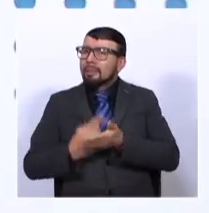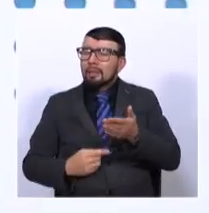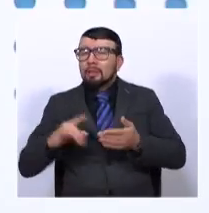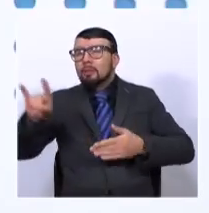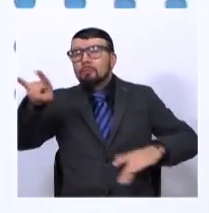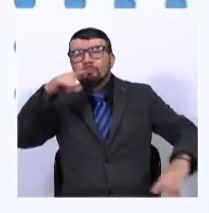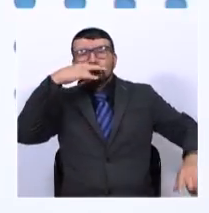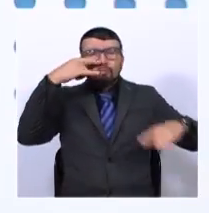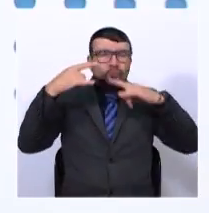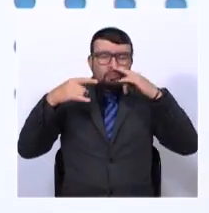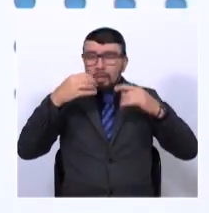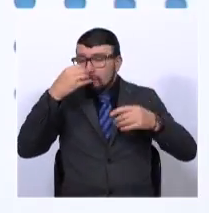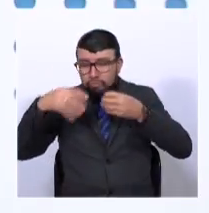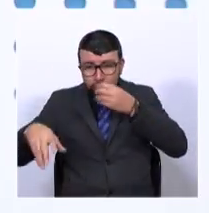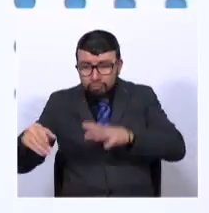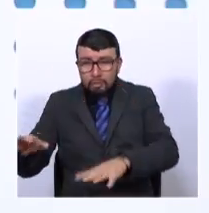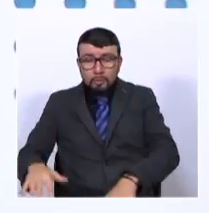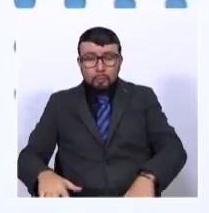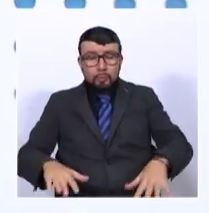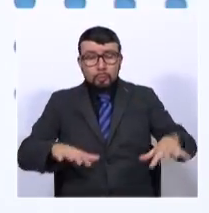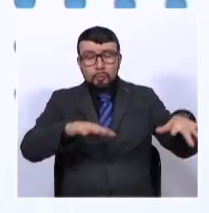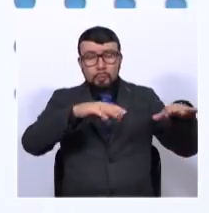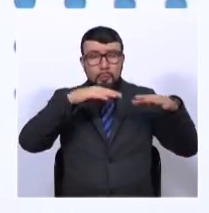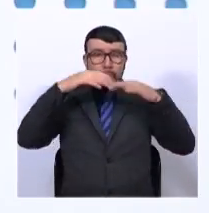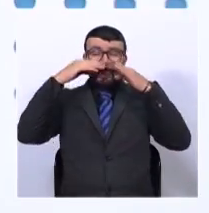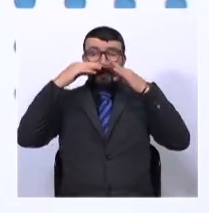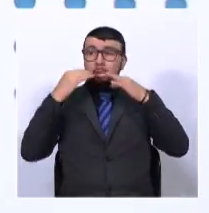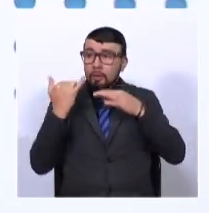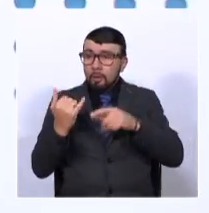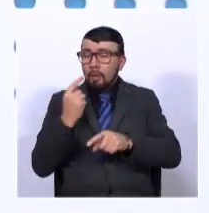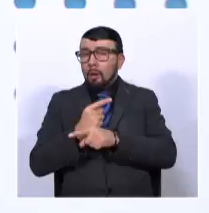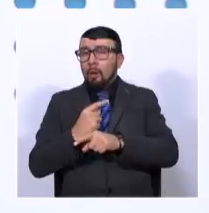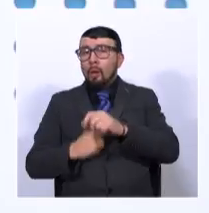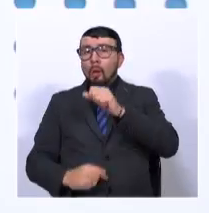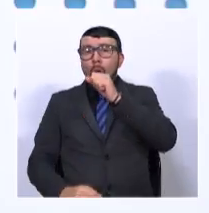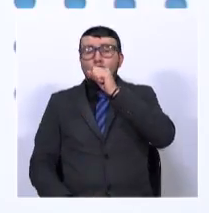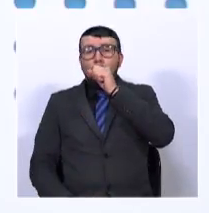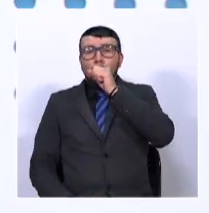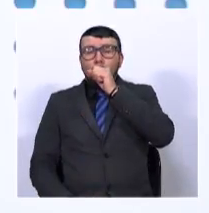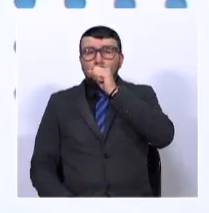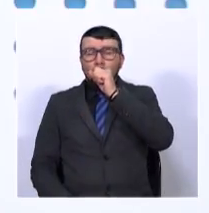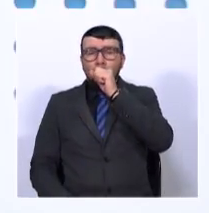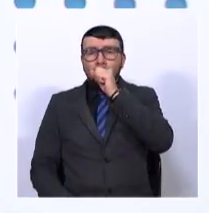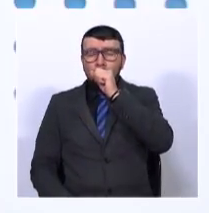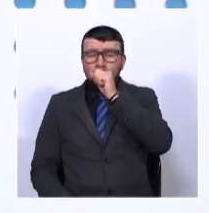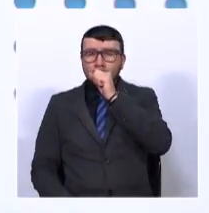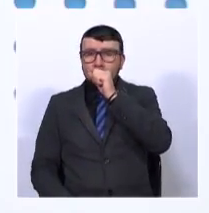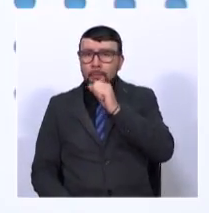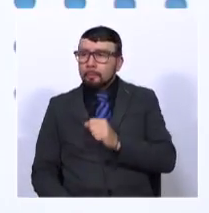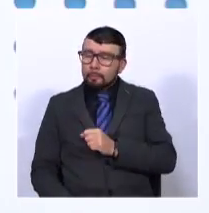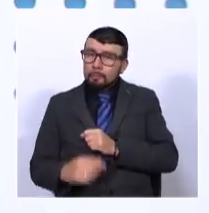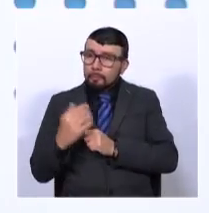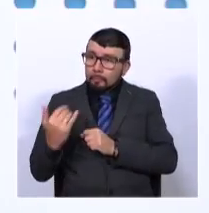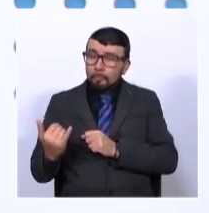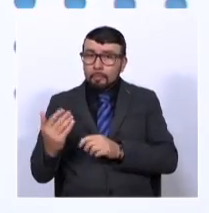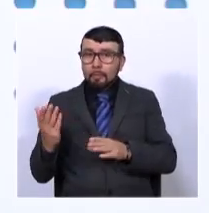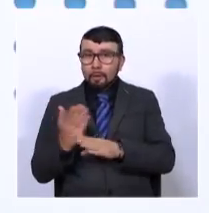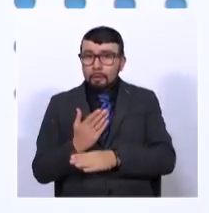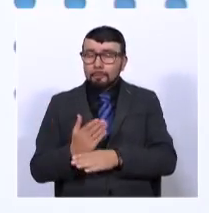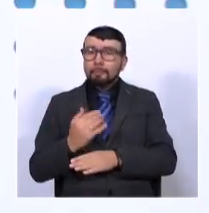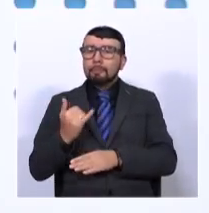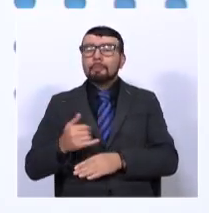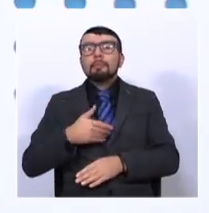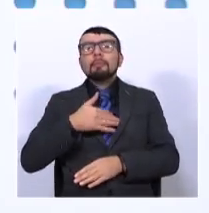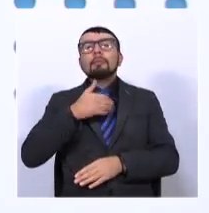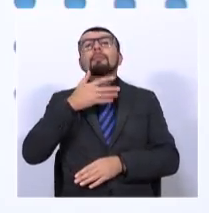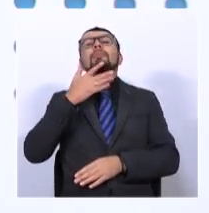los polvos, las sustancias volátiles están entrando a nuestro aparato respiratorio, causan irritación,